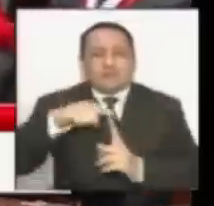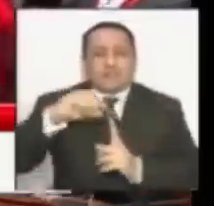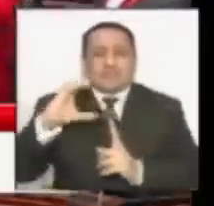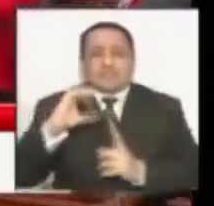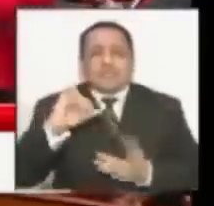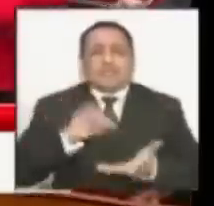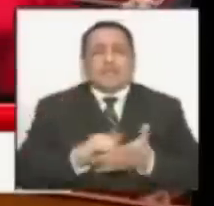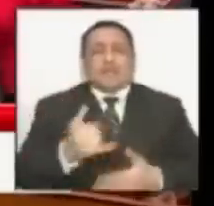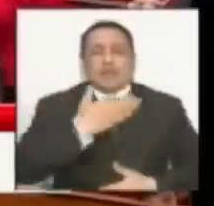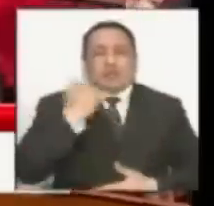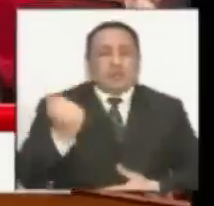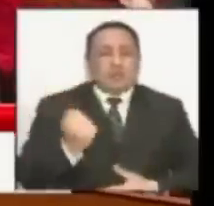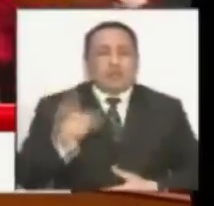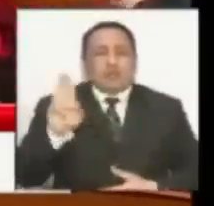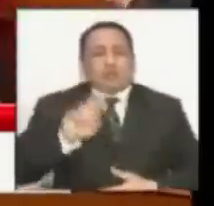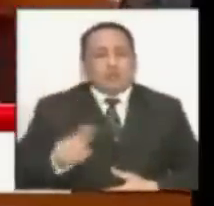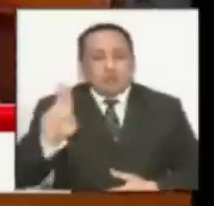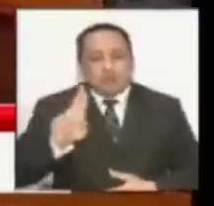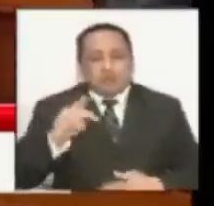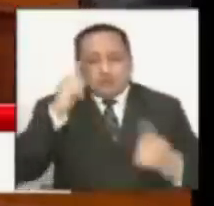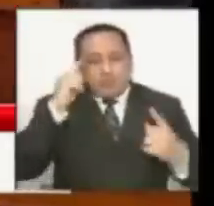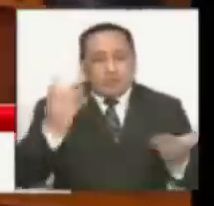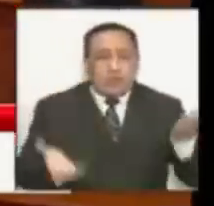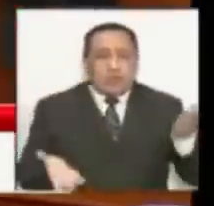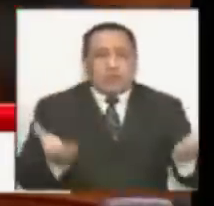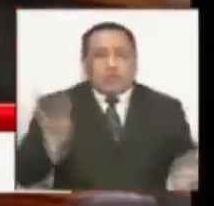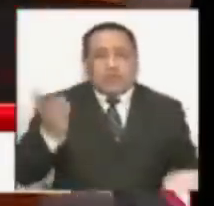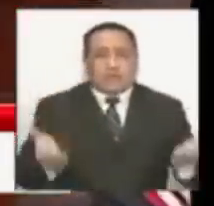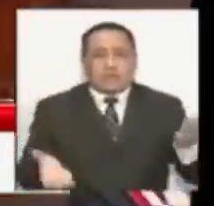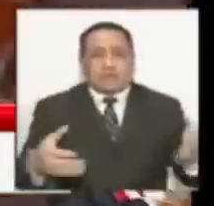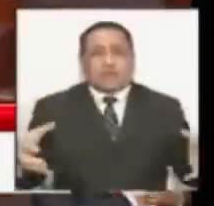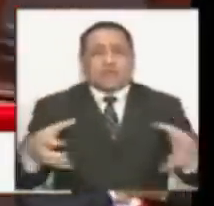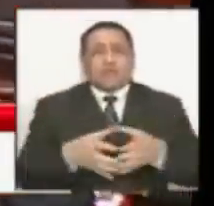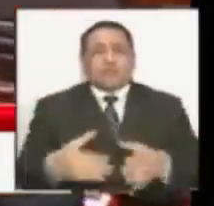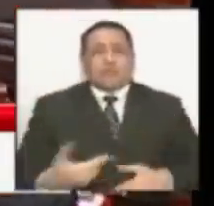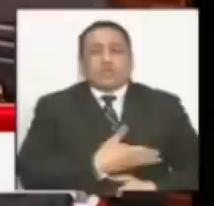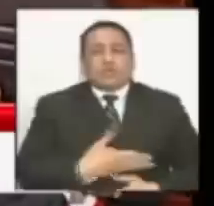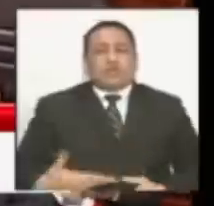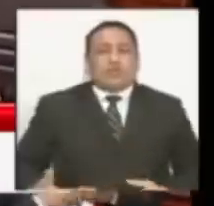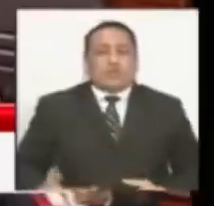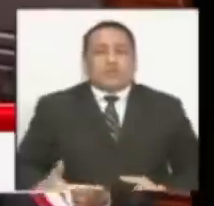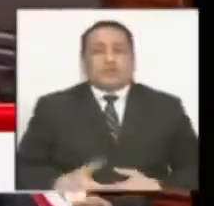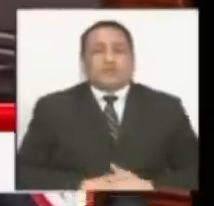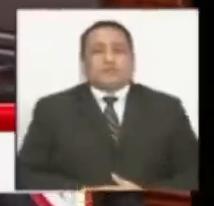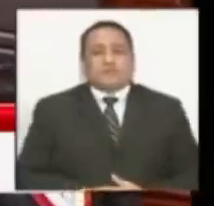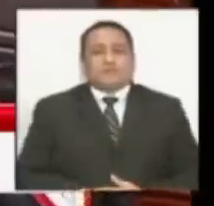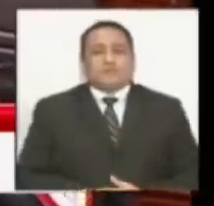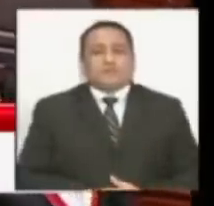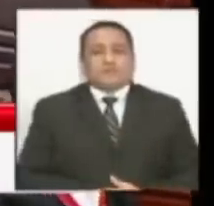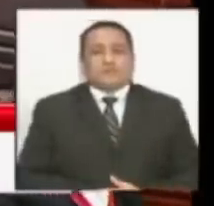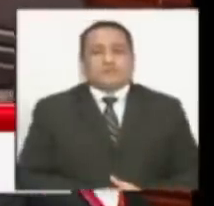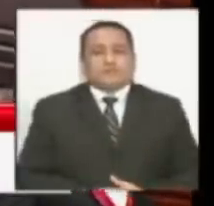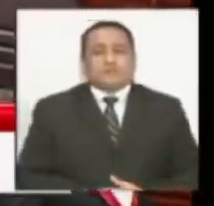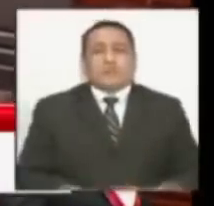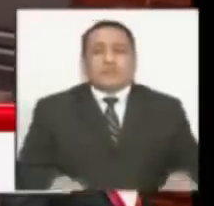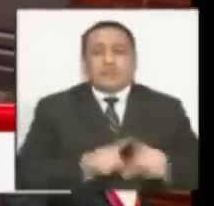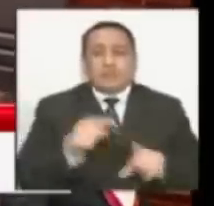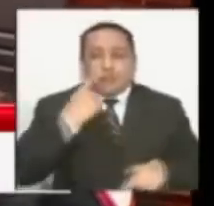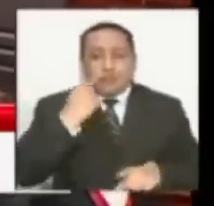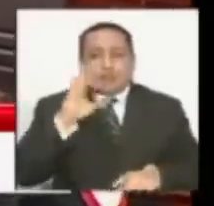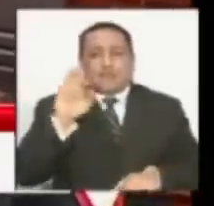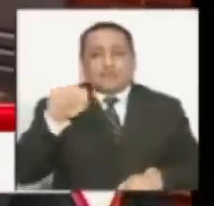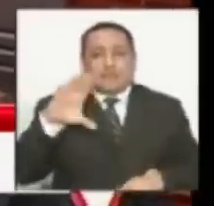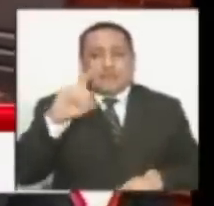brevemente, siempre acompañado con un papel. Vemos entonces cómo el presidente, el amante presidente